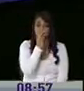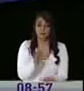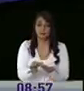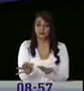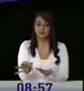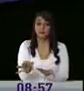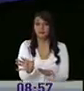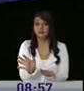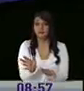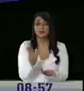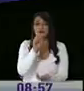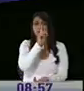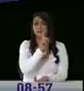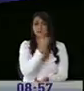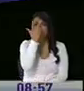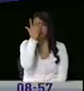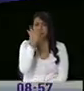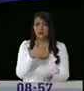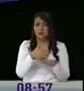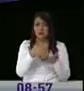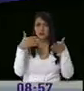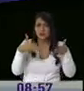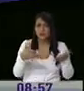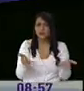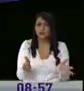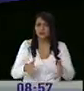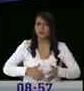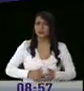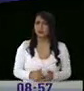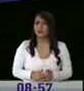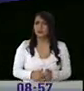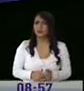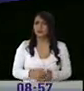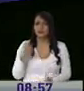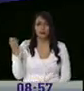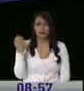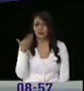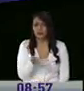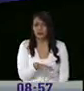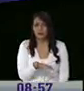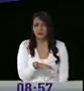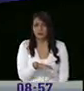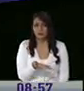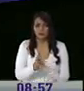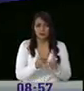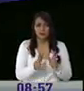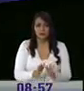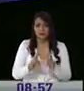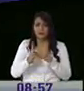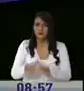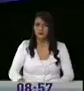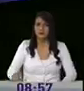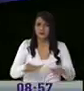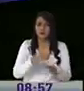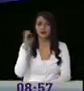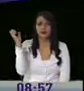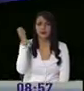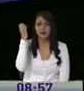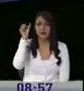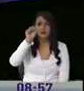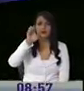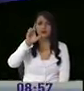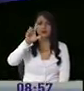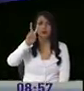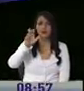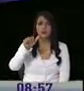El Por qué no hay una atención inmediata frente a una emergencia que tienen estos vecinos de Selva alegre no